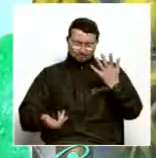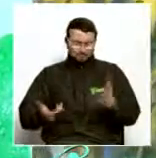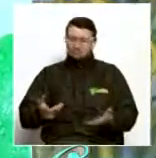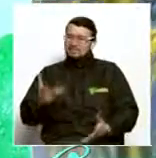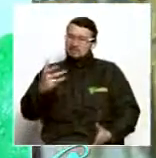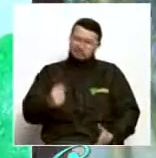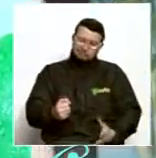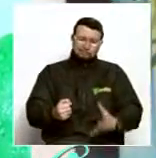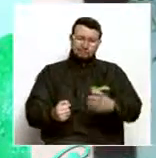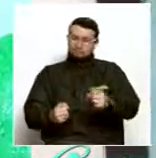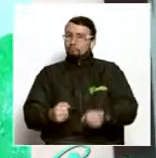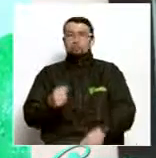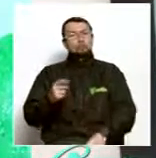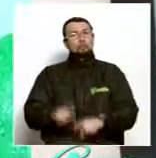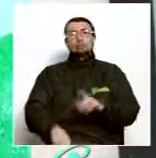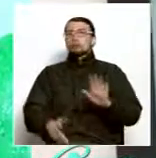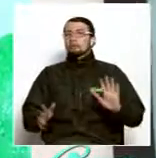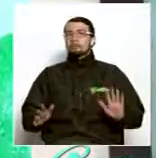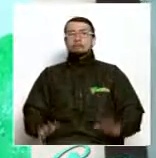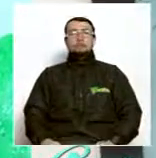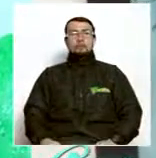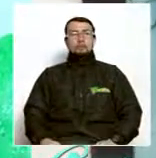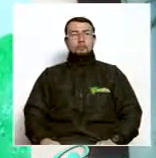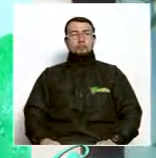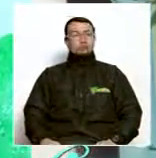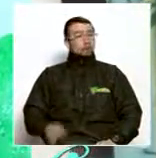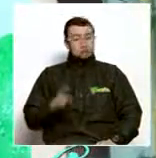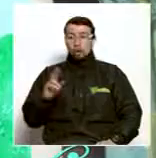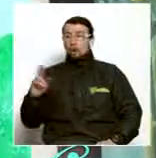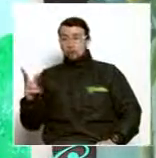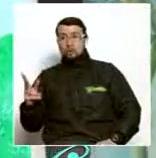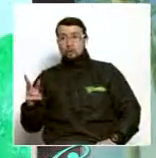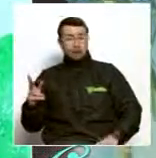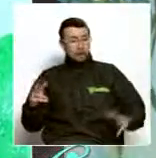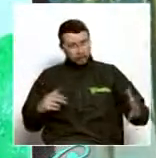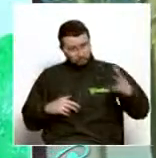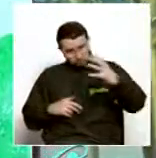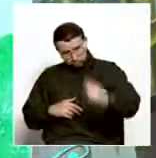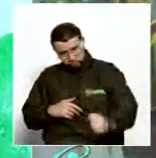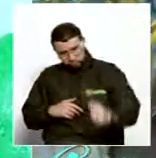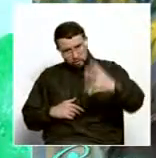cima. No, ¿le toca ayudarse con la otra mano? Sí.